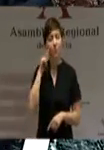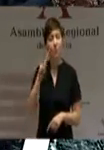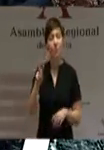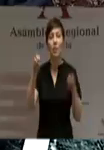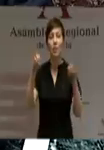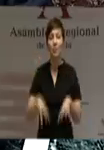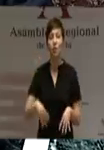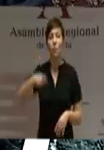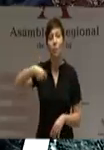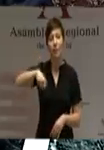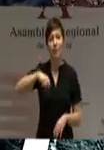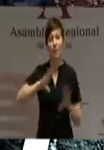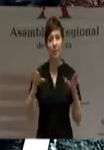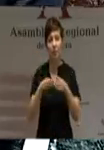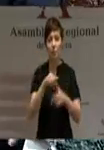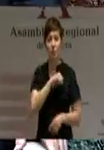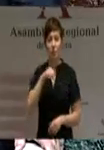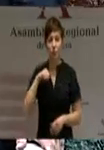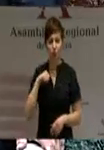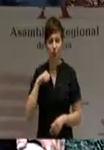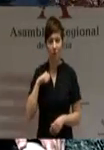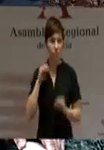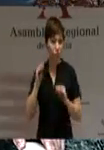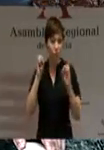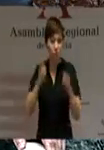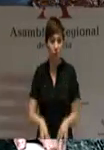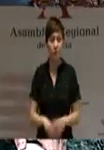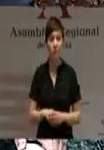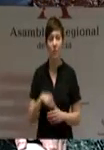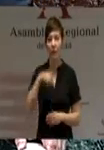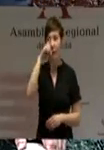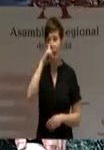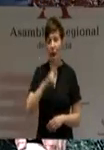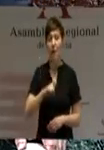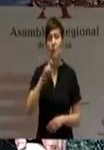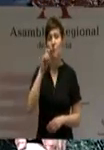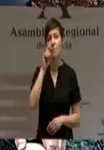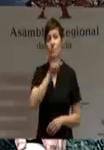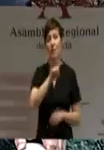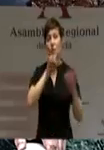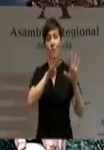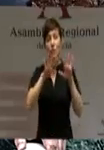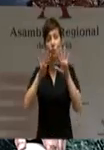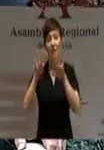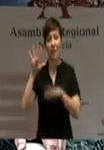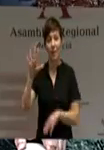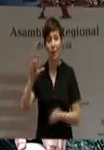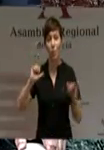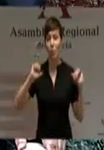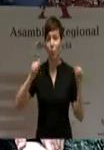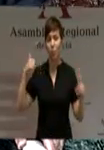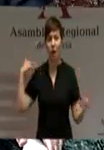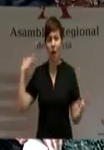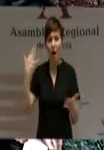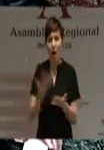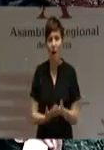un presidente de la comunidad autónoma, que lo es desde el año 1995, que se va cuando falta un